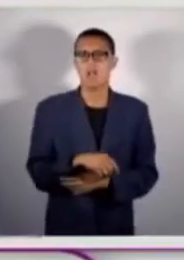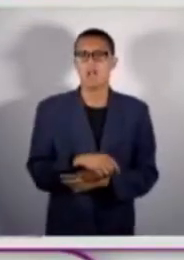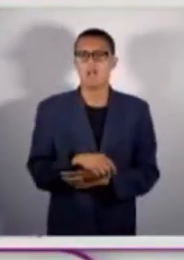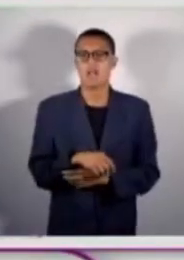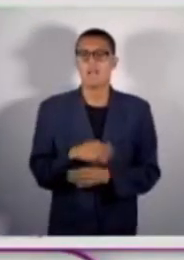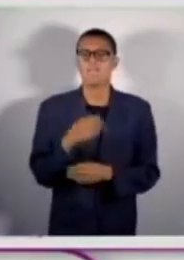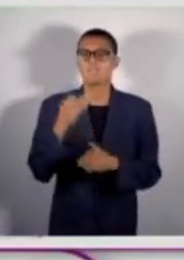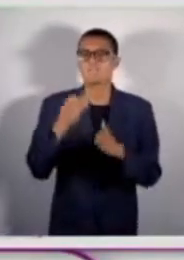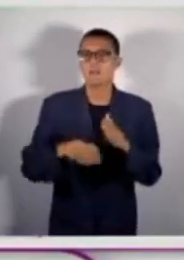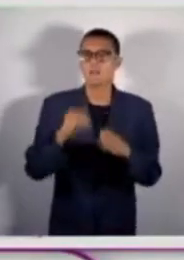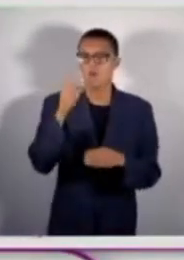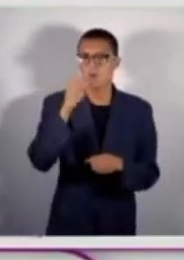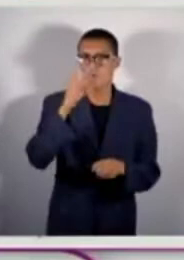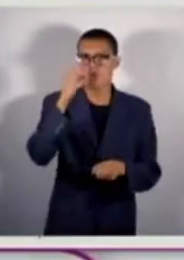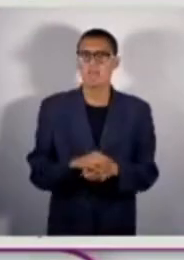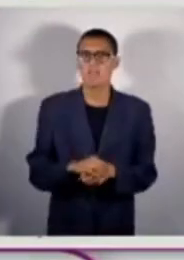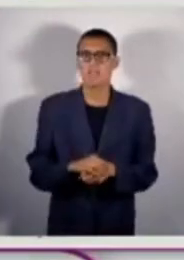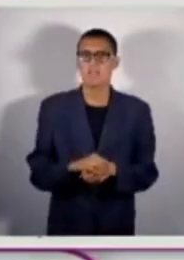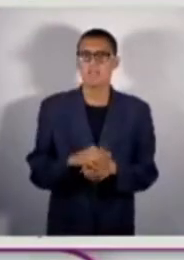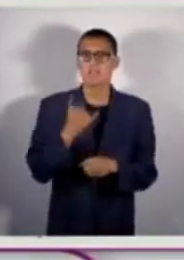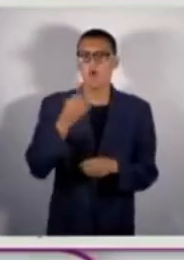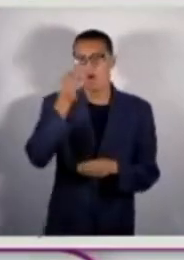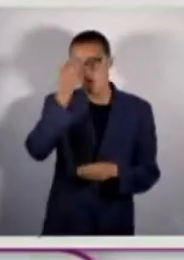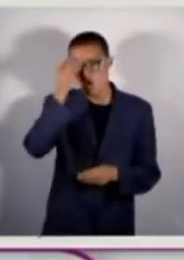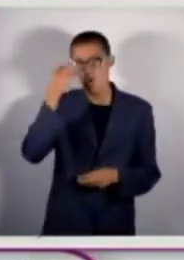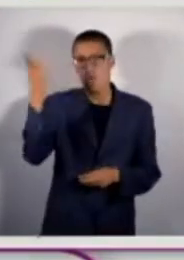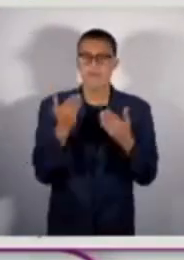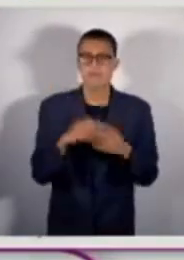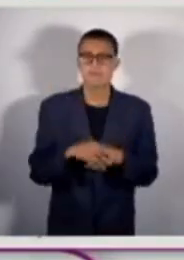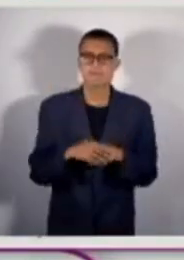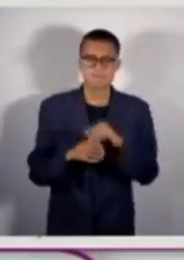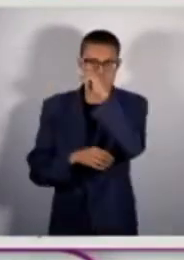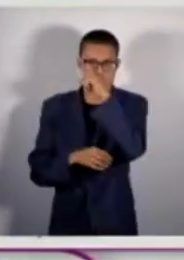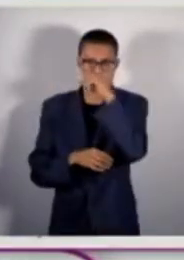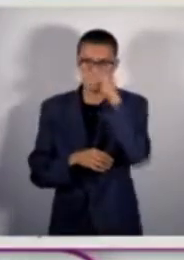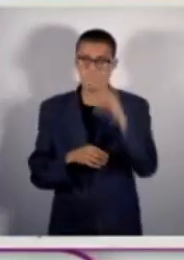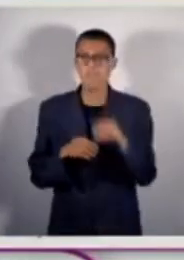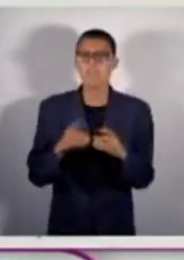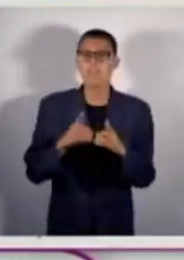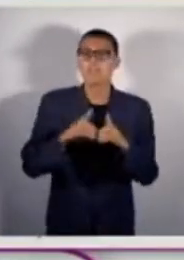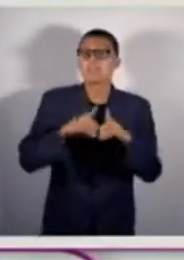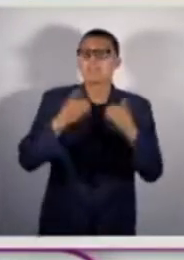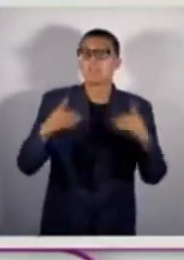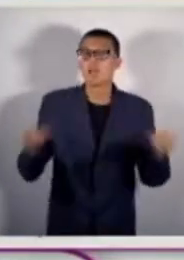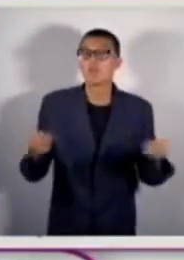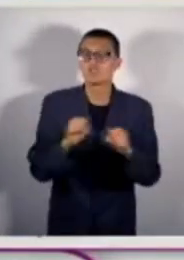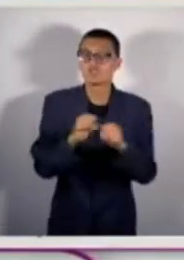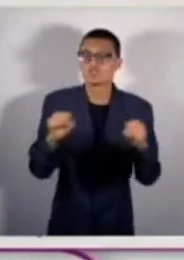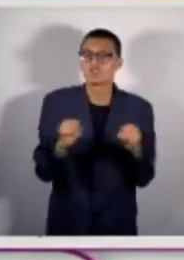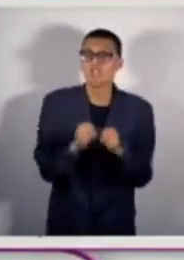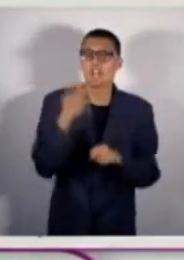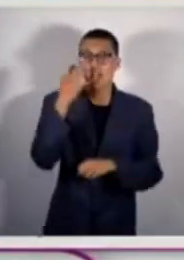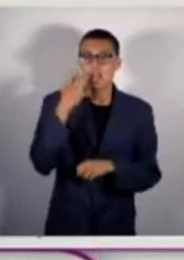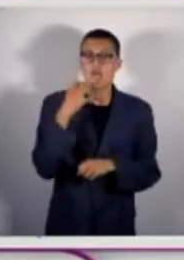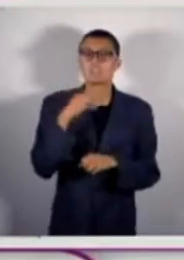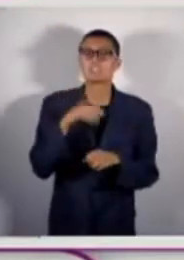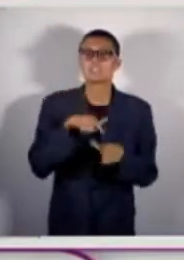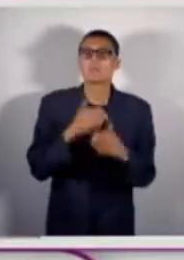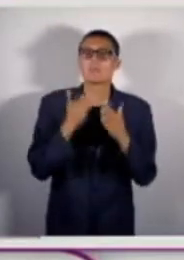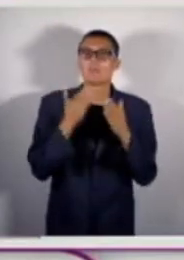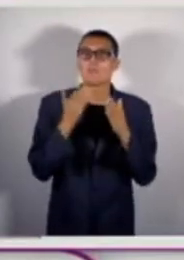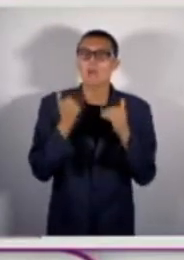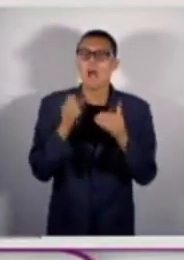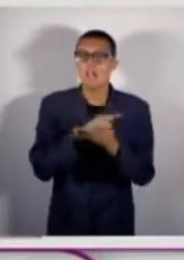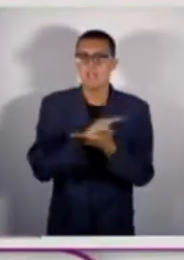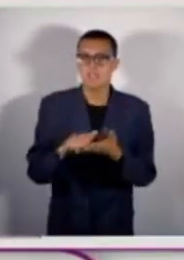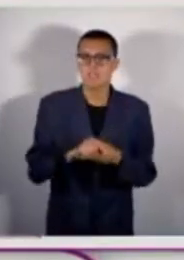falta de oportunidades, la marginación y el olvido para los que menos tienen. Es decir, el desarrollo social de León continuará siendo disparejo.